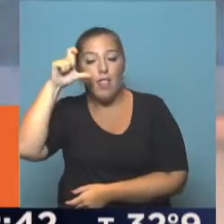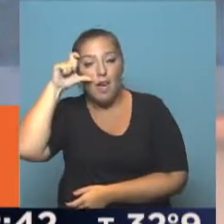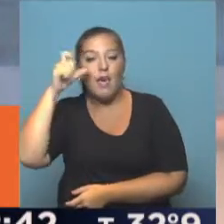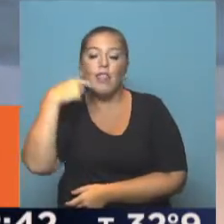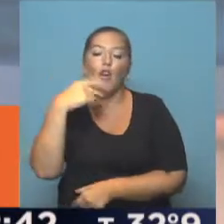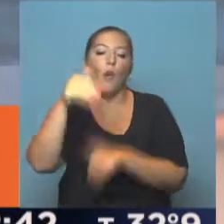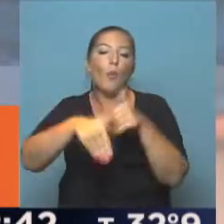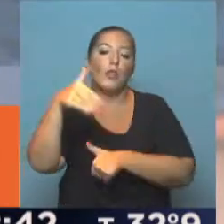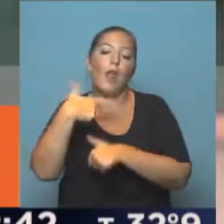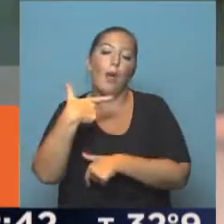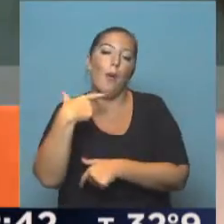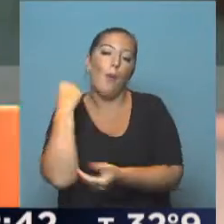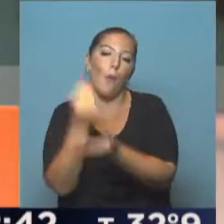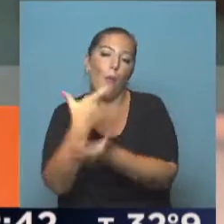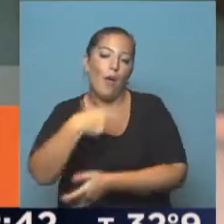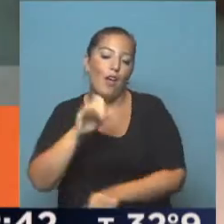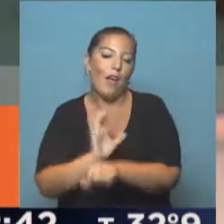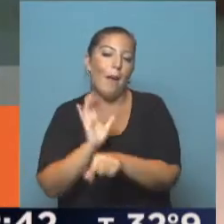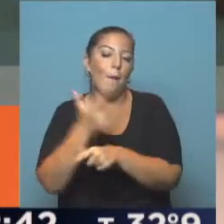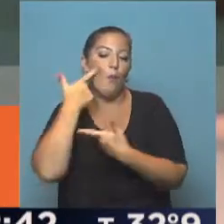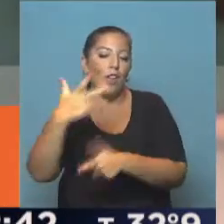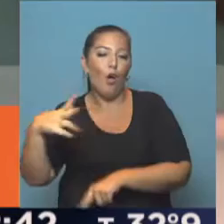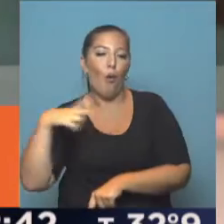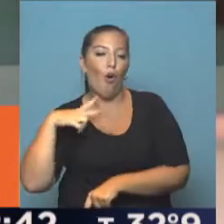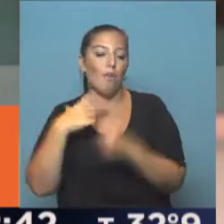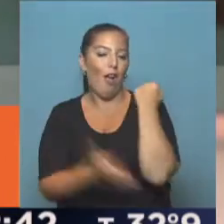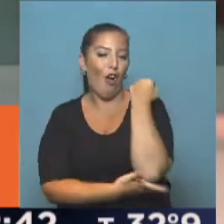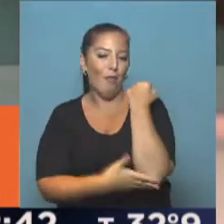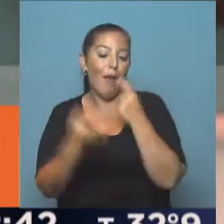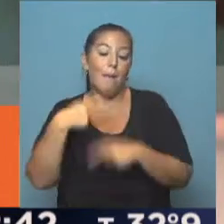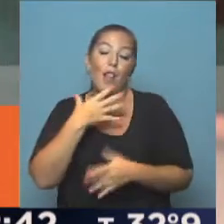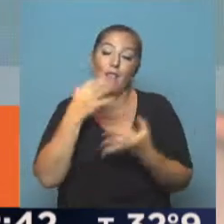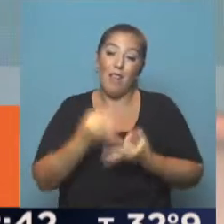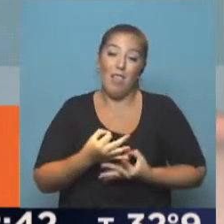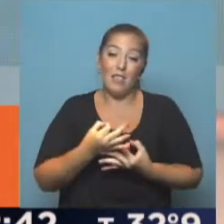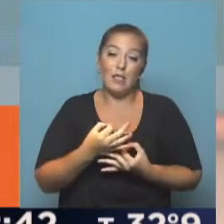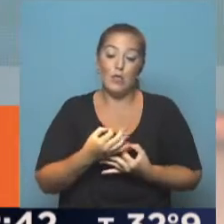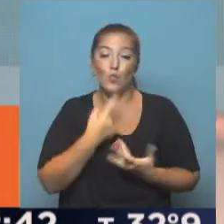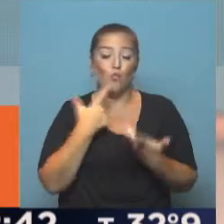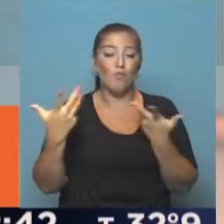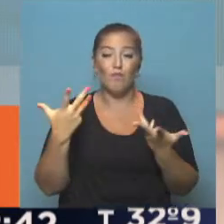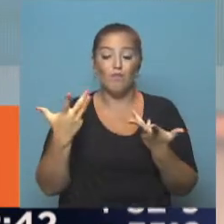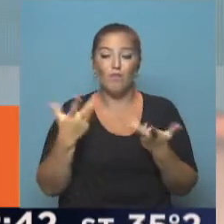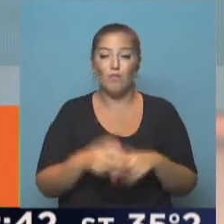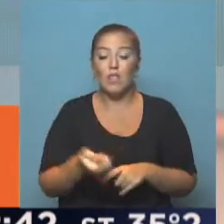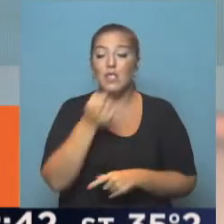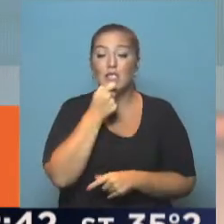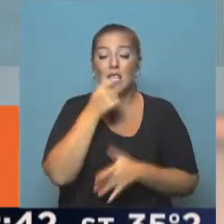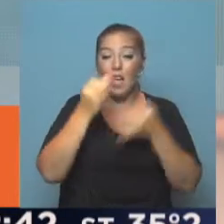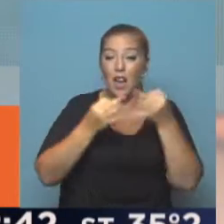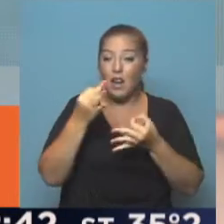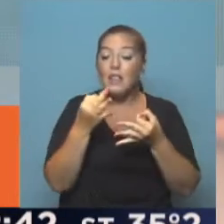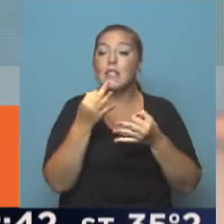un banquero que representa la oligarquía financiera, ¿no? Pero la verdad es que es un dilema. Es un gran dilema. Si uno analiza